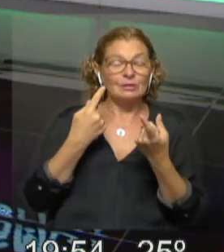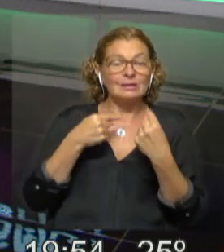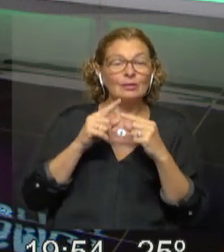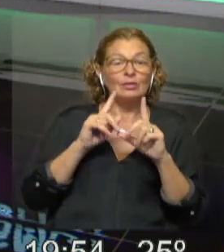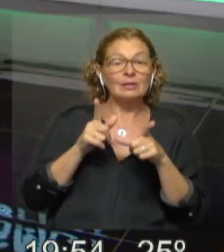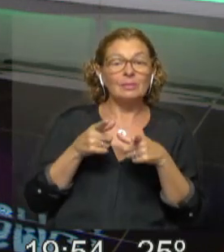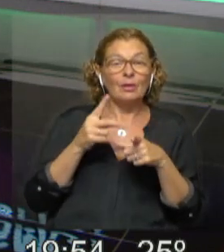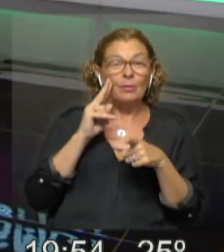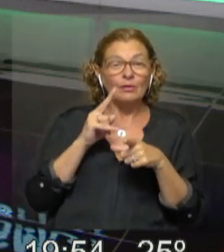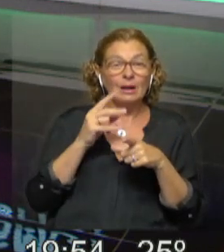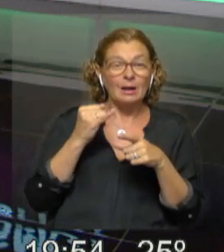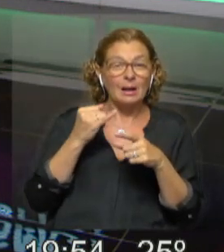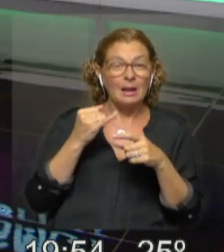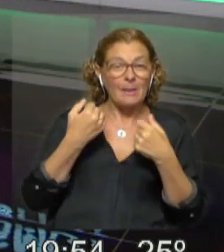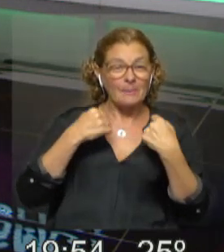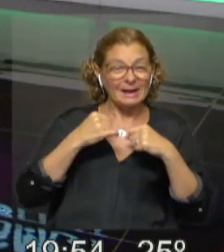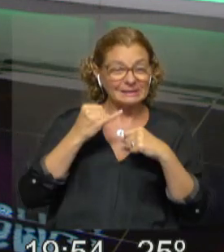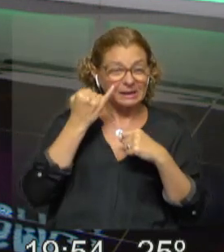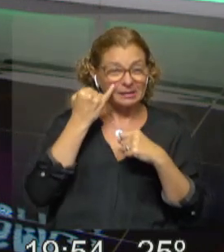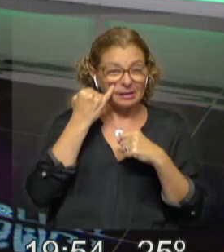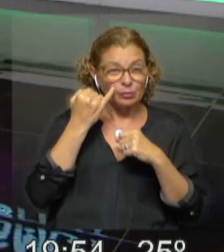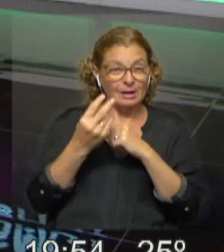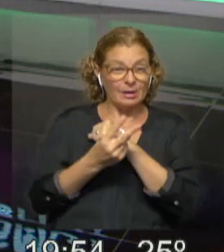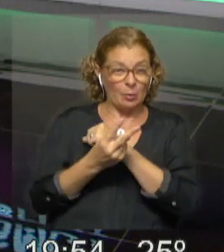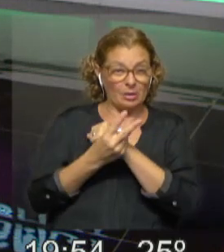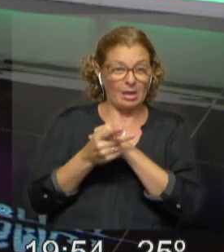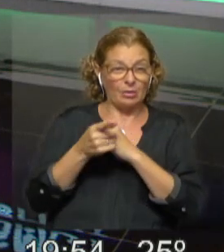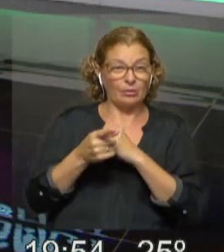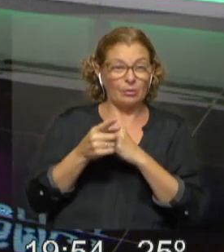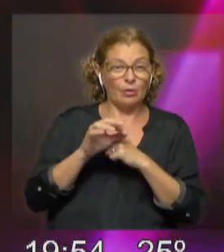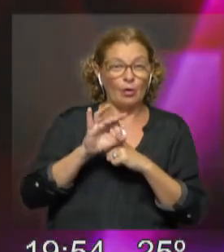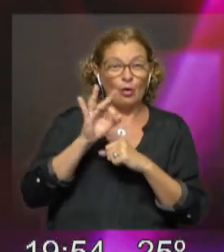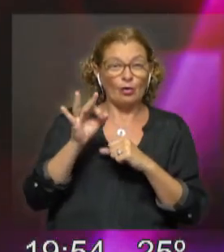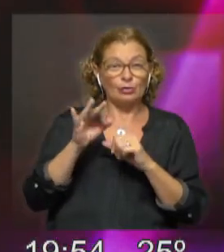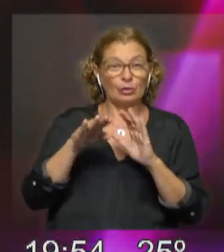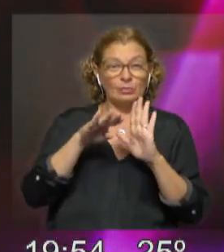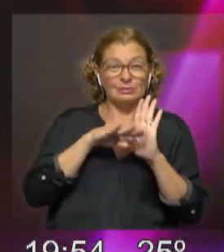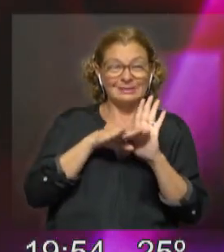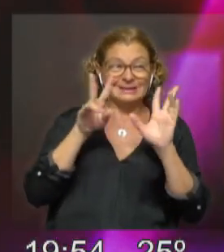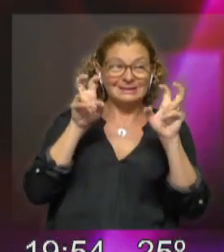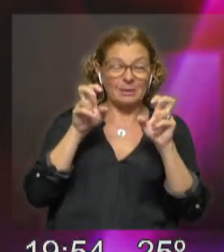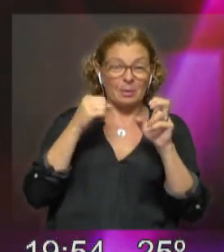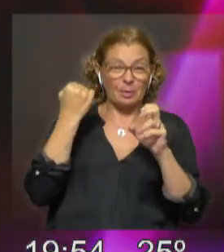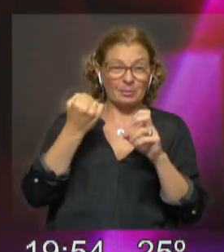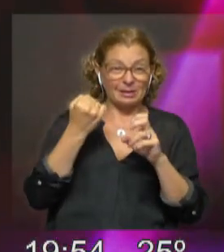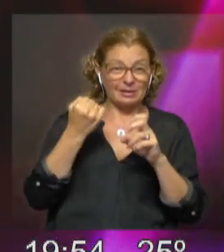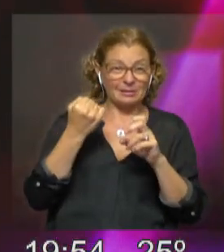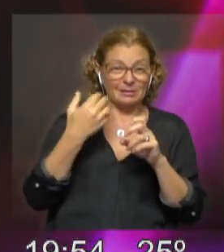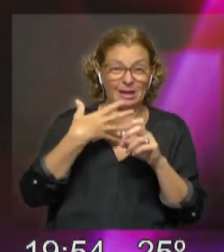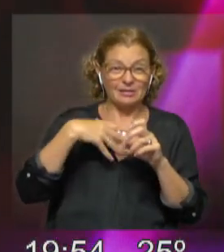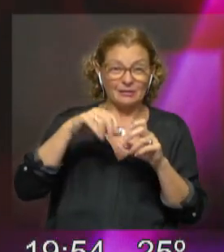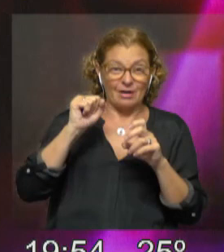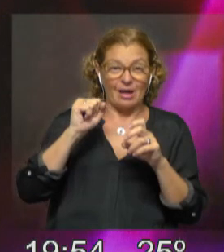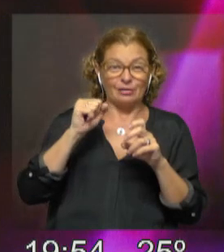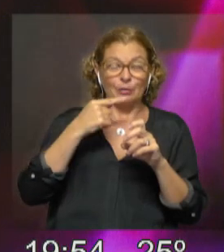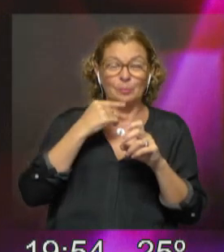como estamos viendo, las prácticas sexuales y las prácticas de cuidado en ese sentido. Otra agenda que también es bastante importante y que también están llevando